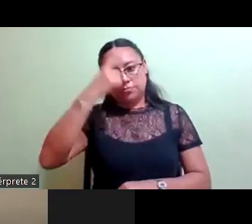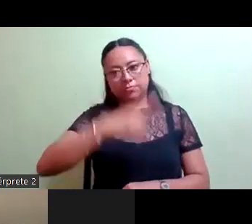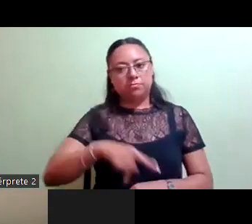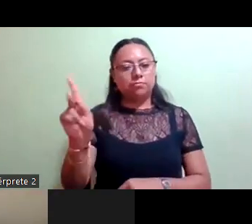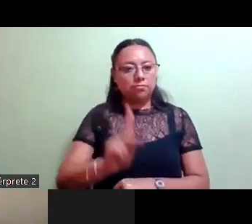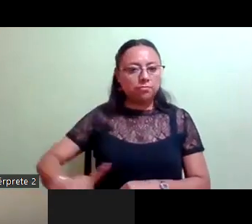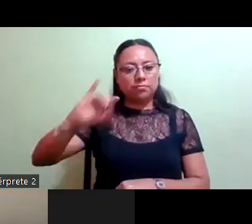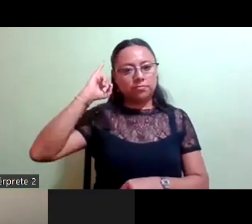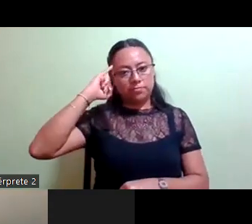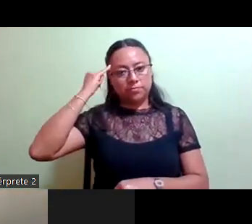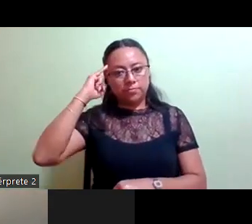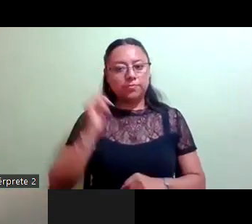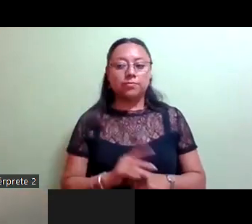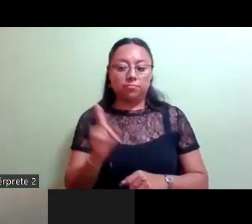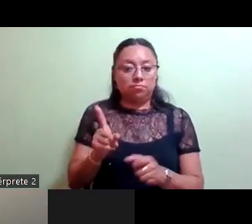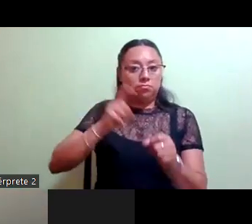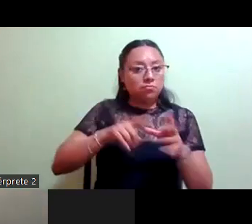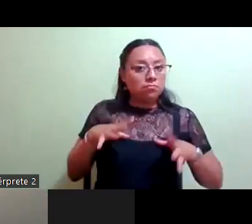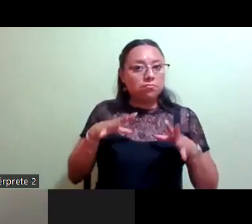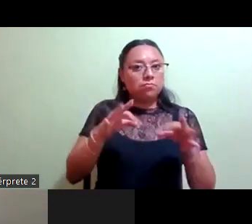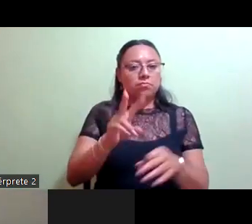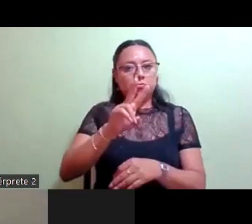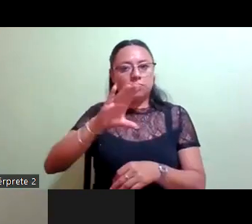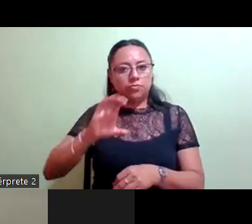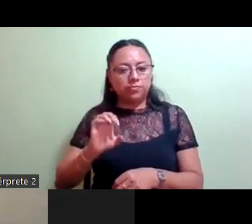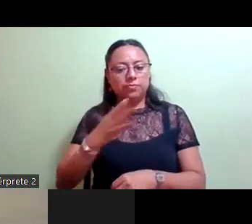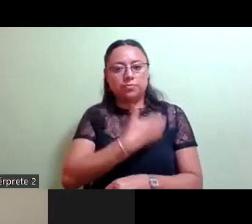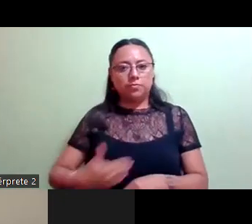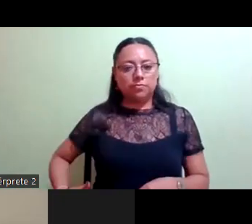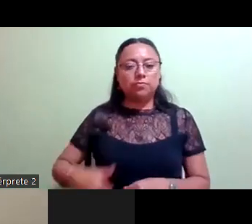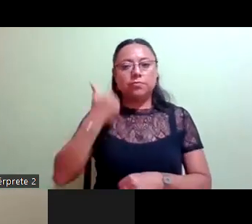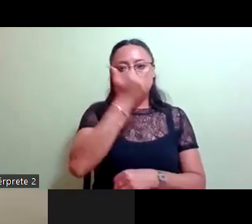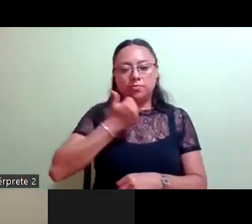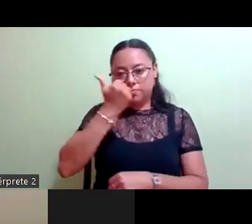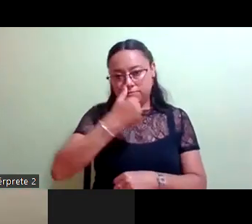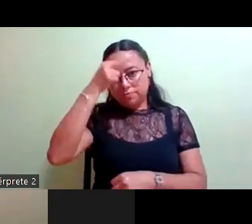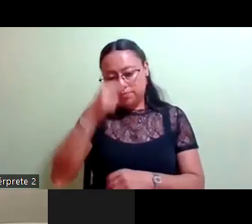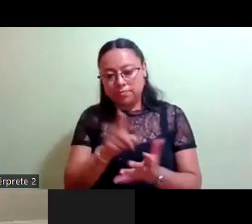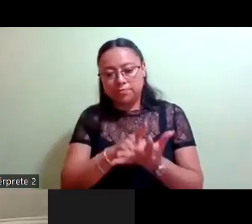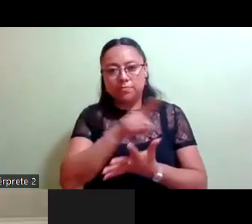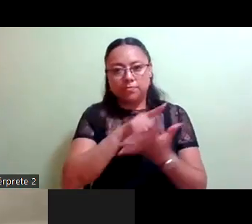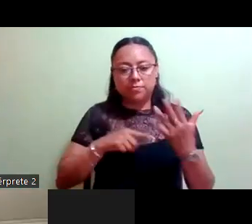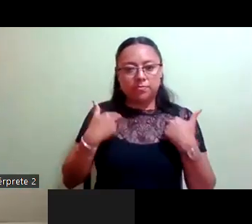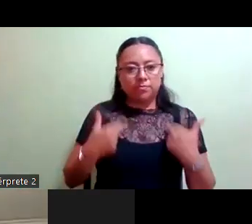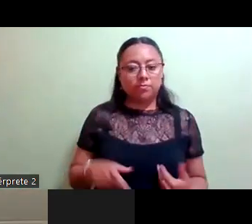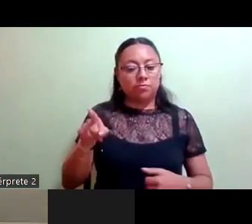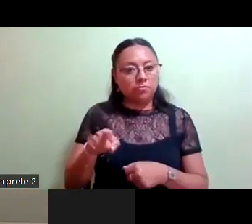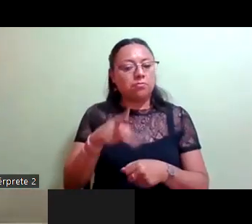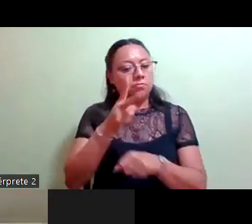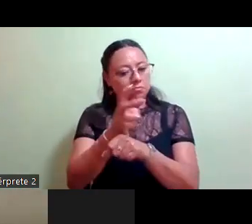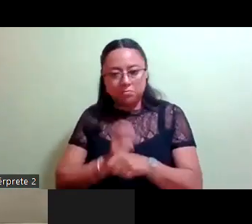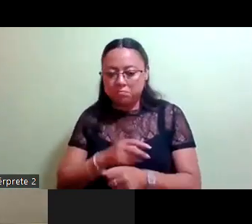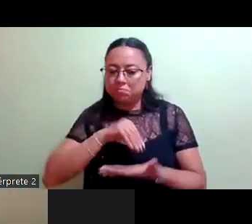Pueblos Indígenas, miembro fundador y vicepresidente de la Academia Mexicana de Derechos Humanos, invitado permanente